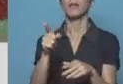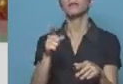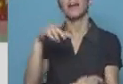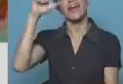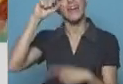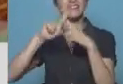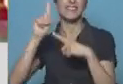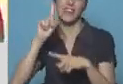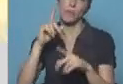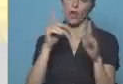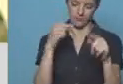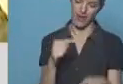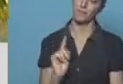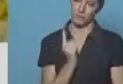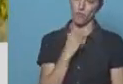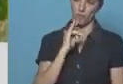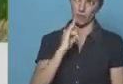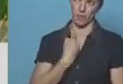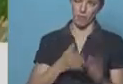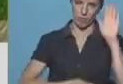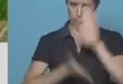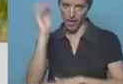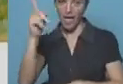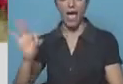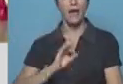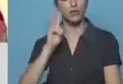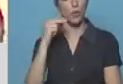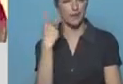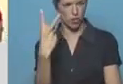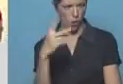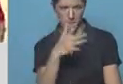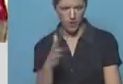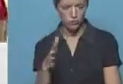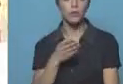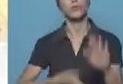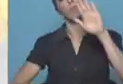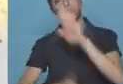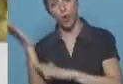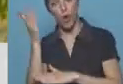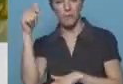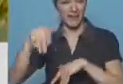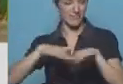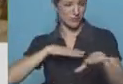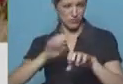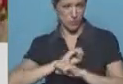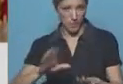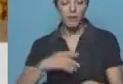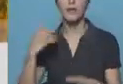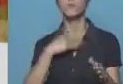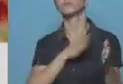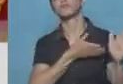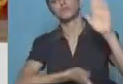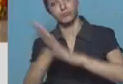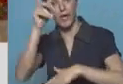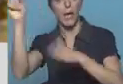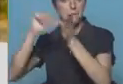se autoexilió, digamos, en el año 2002 porque era muy, muy fea la situación del país y se fue a España. Él